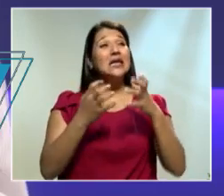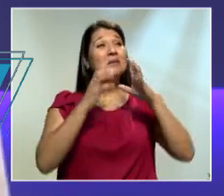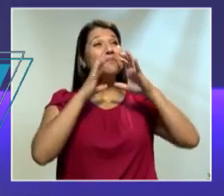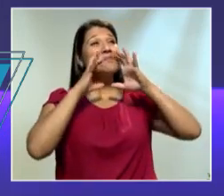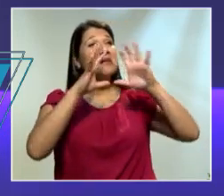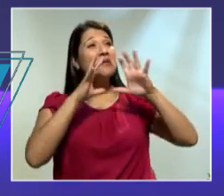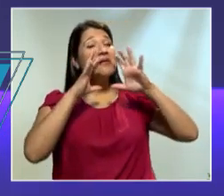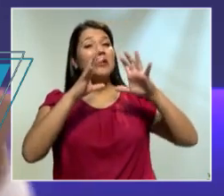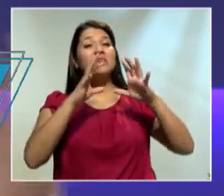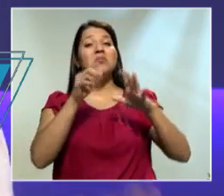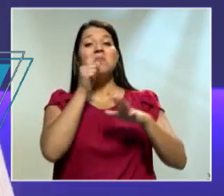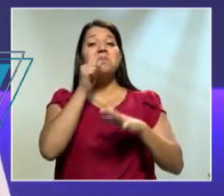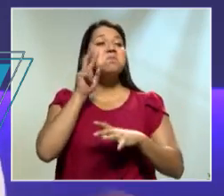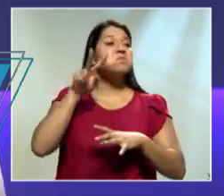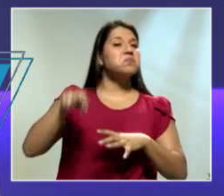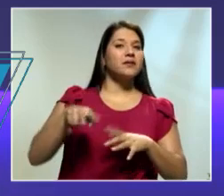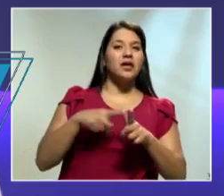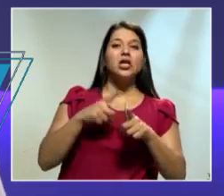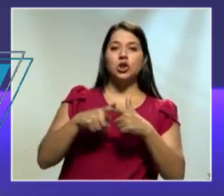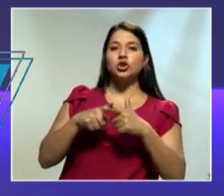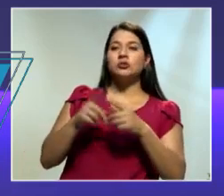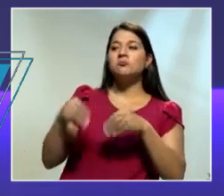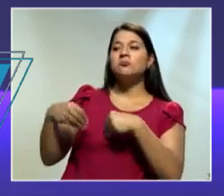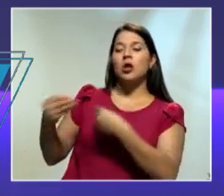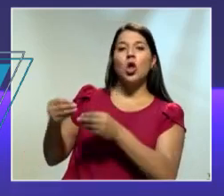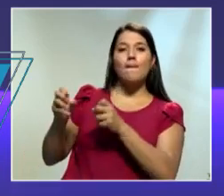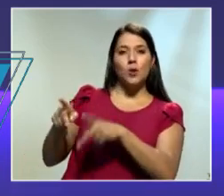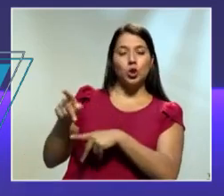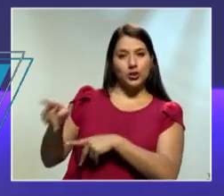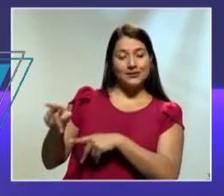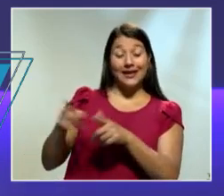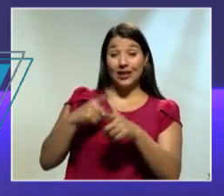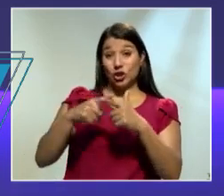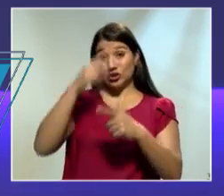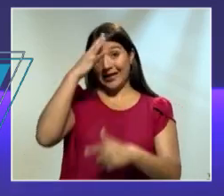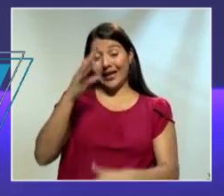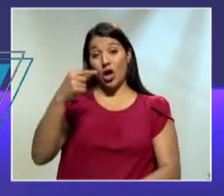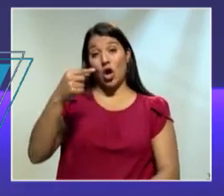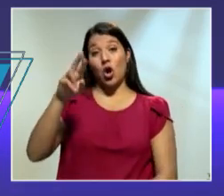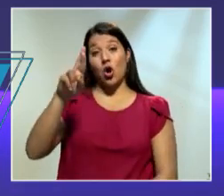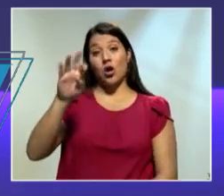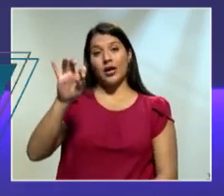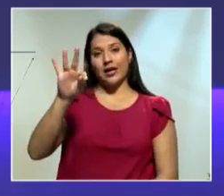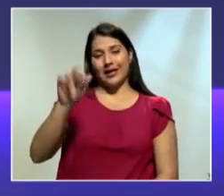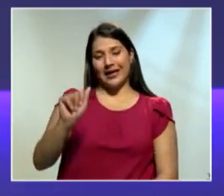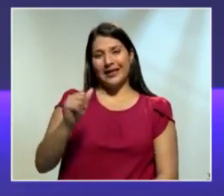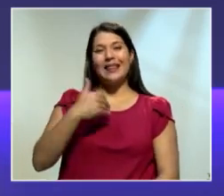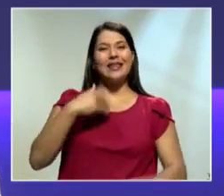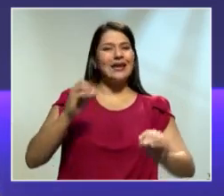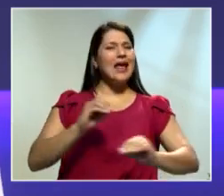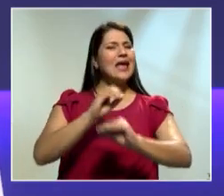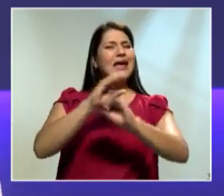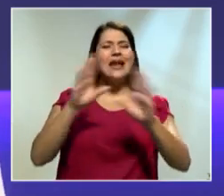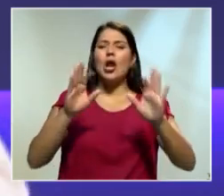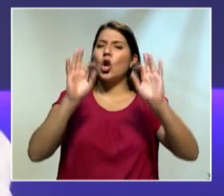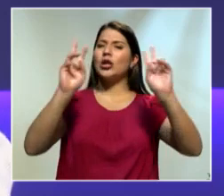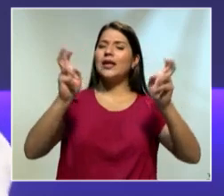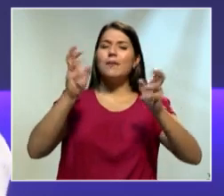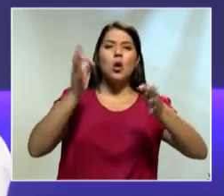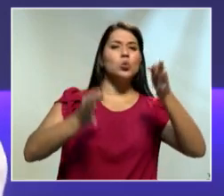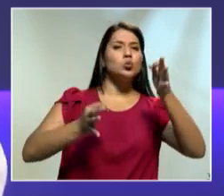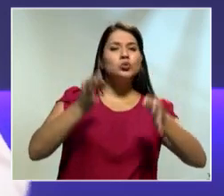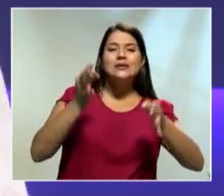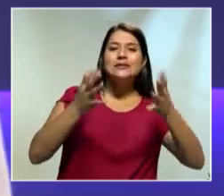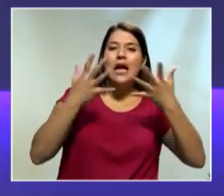dado la misma voz que les está dando a Greta. Entonces yo creo que Greta tiene como muy claro este tema de la justicia climática, tiene claro que ella no es